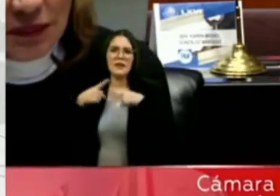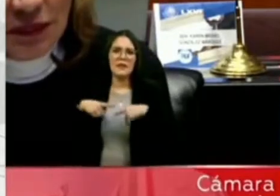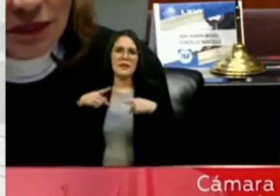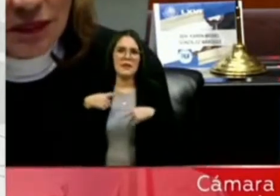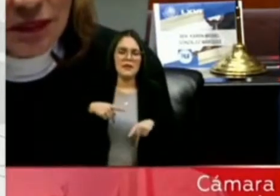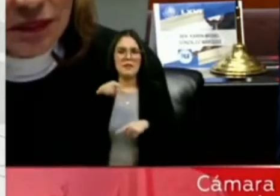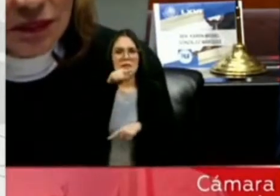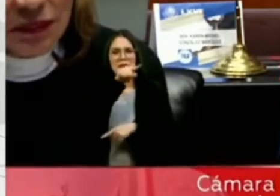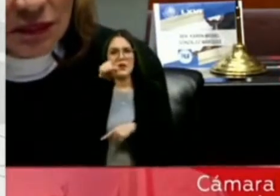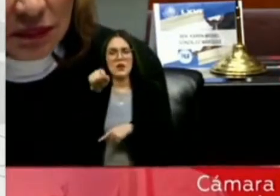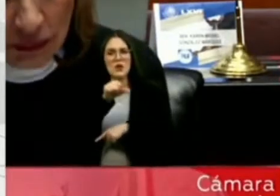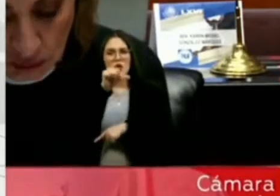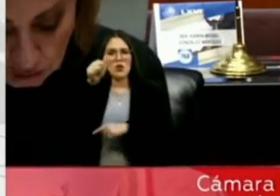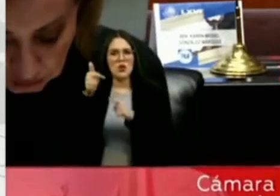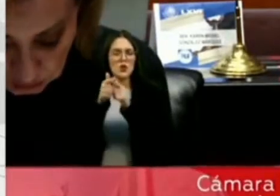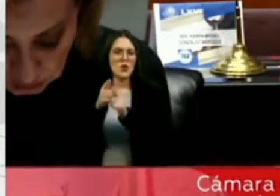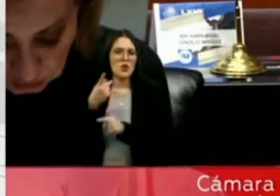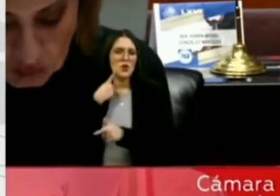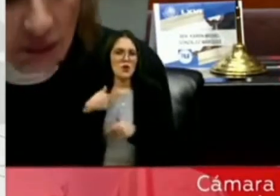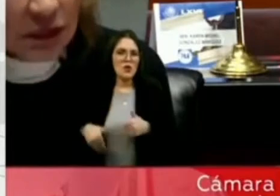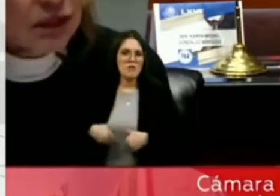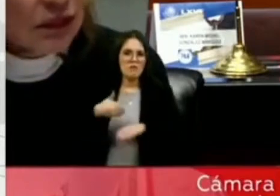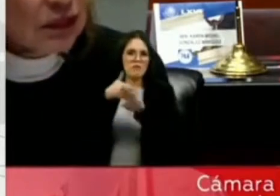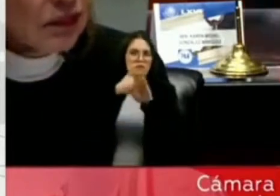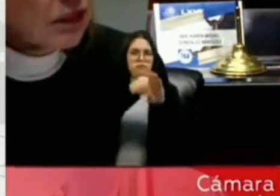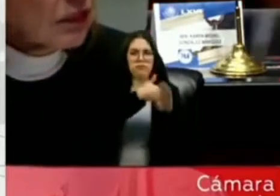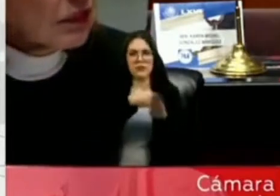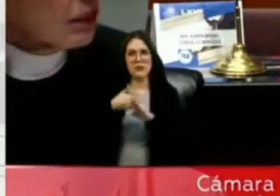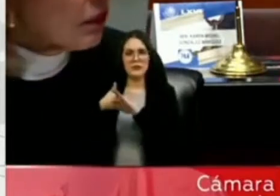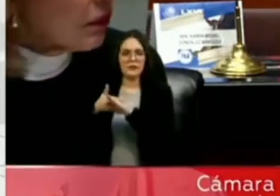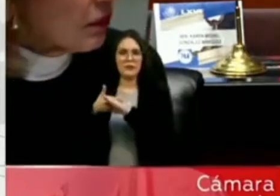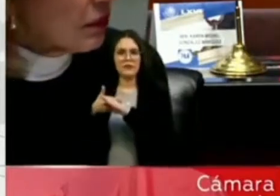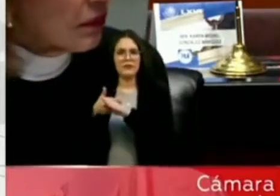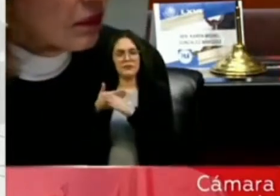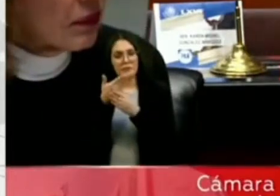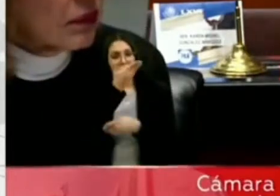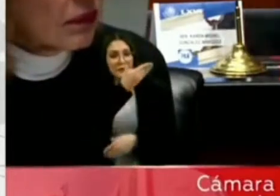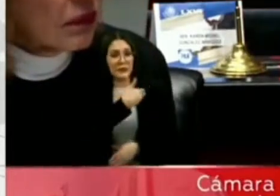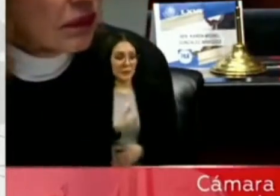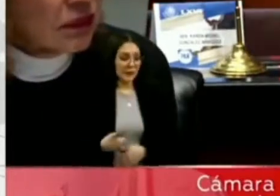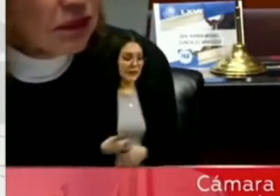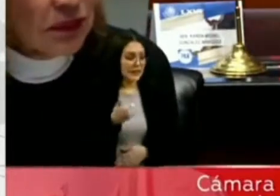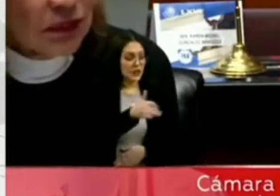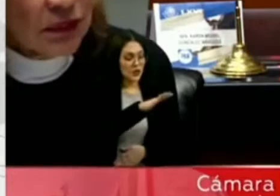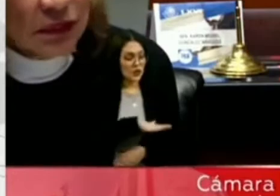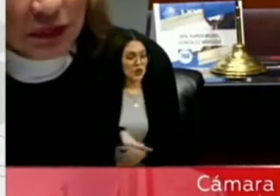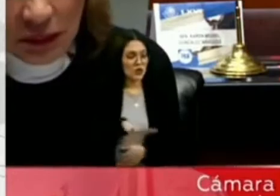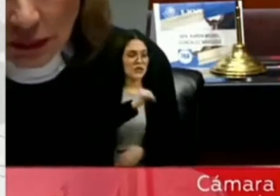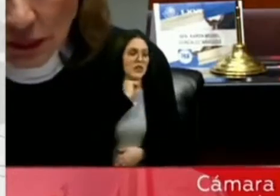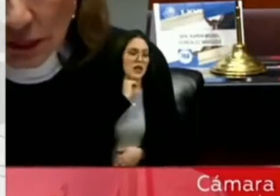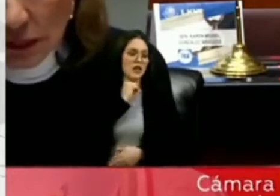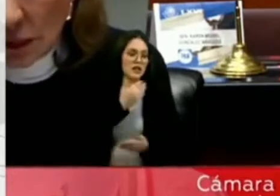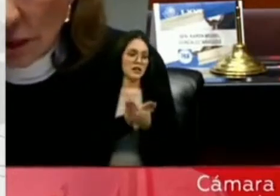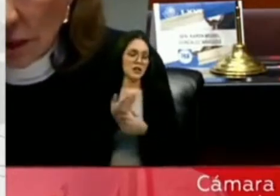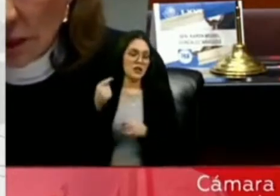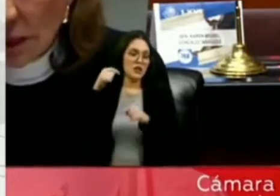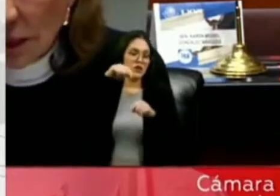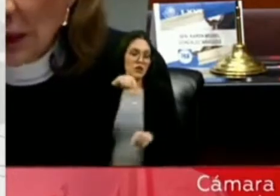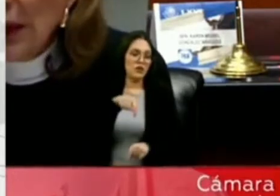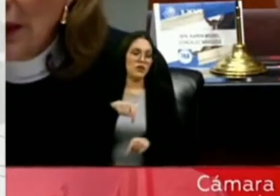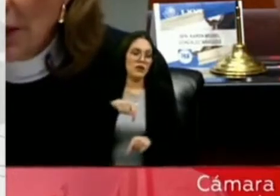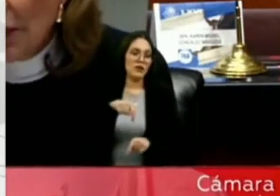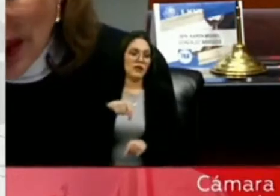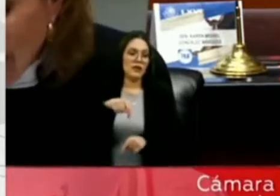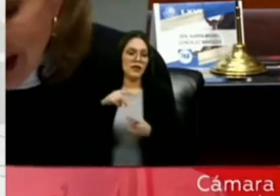integrantes. Señor presidente, senadoras y senadores, hoy la historia los pone de